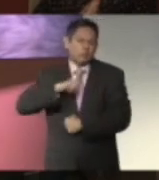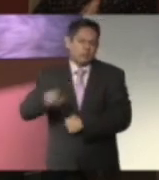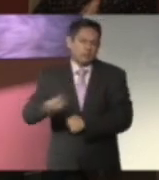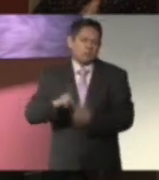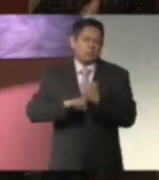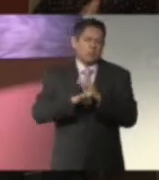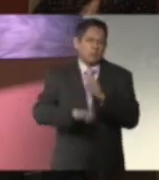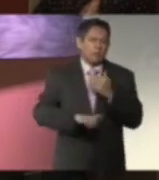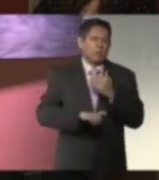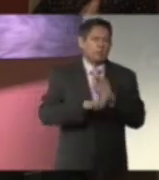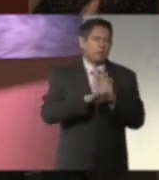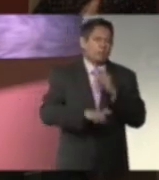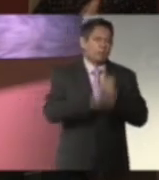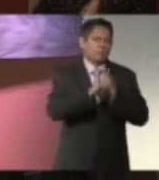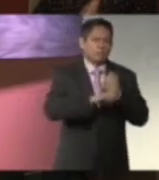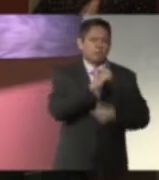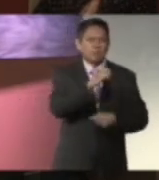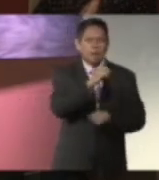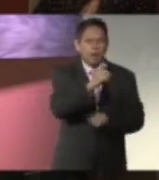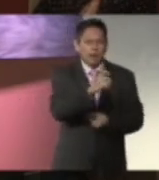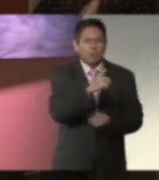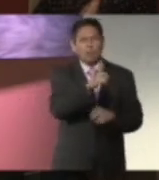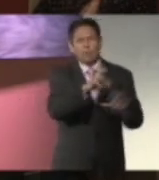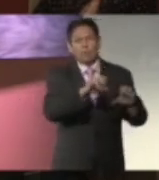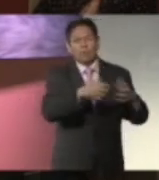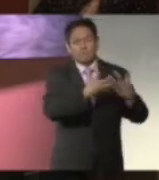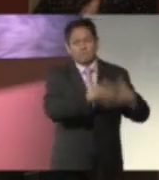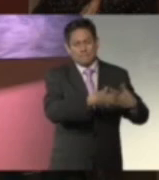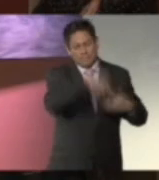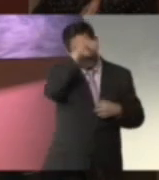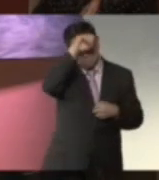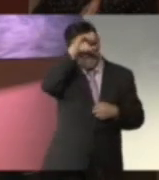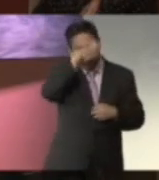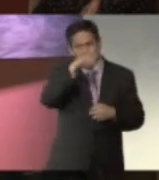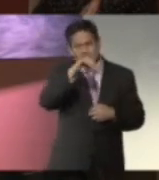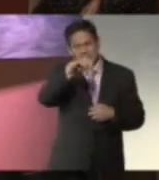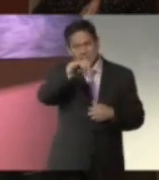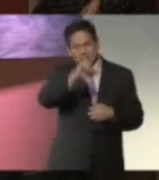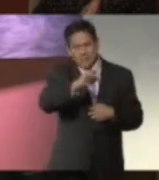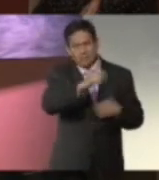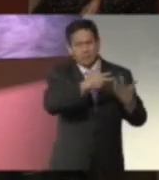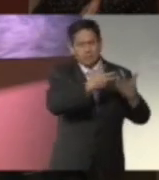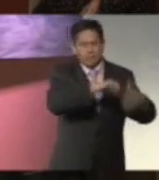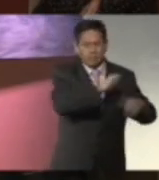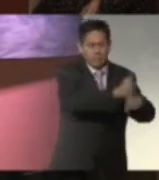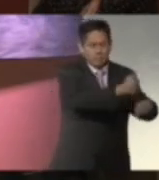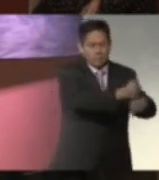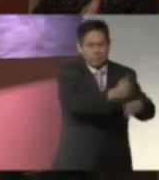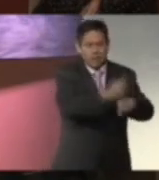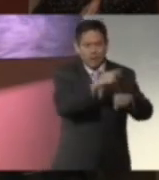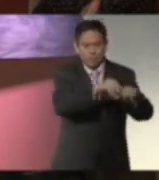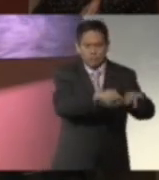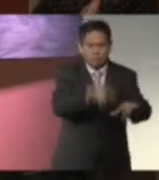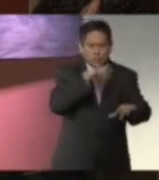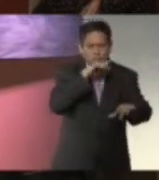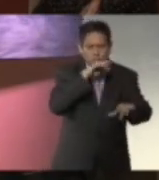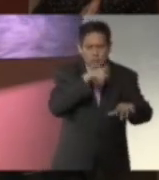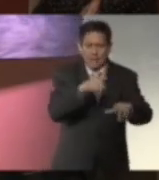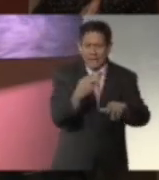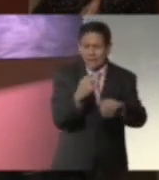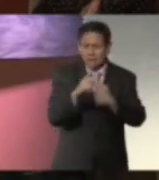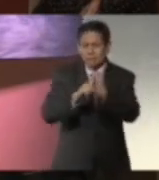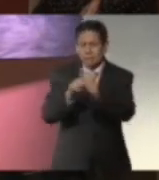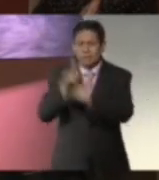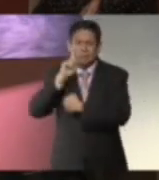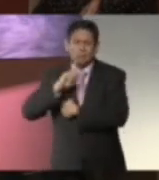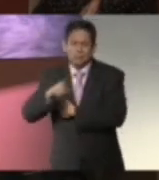la contaminación de las mineras, o sea, la lucha más fuerte… La tenemos en los hechos, la vamos a encabezar las mujeres,